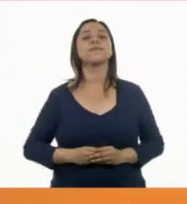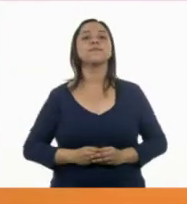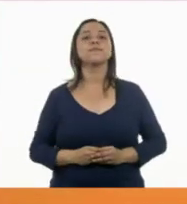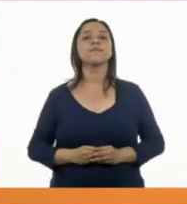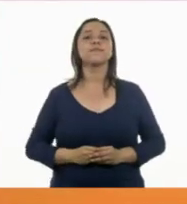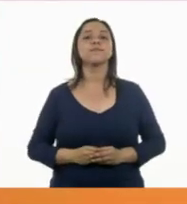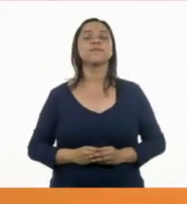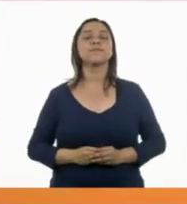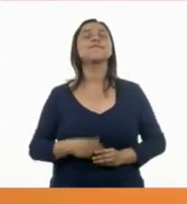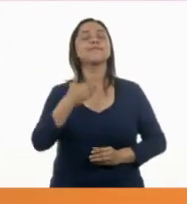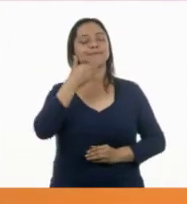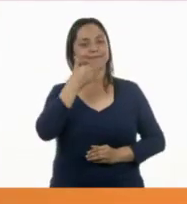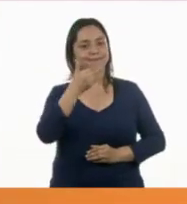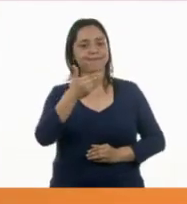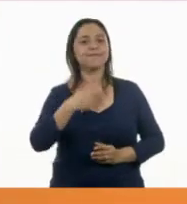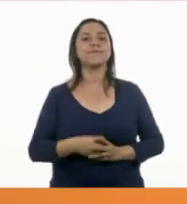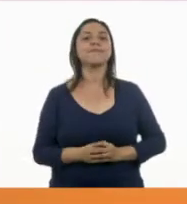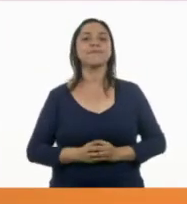Muy bien.